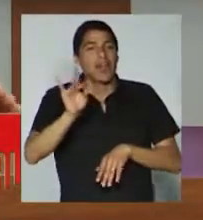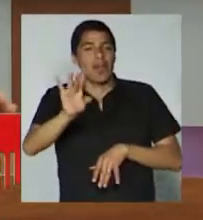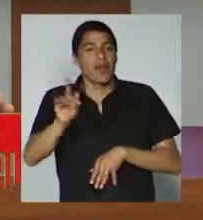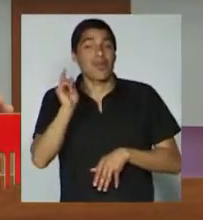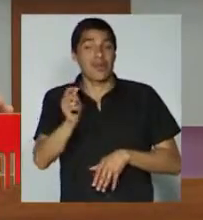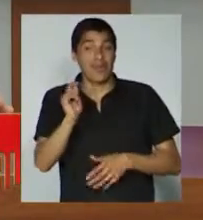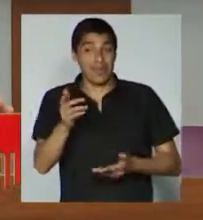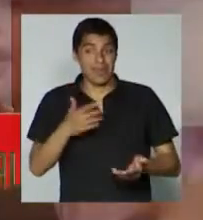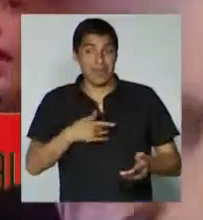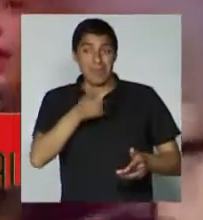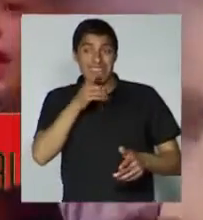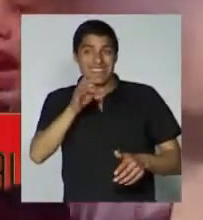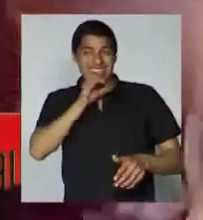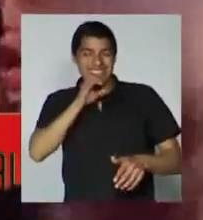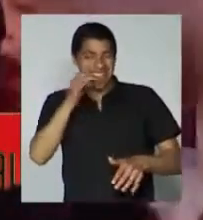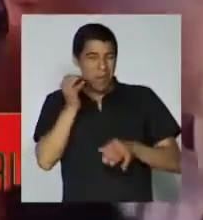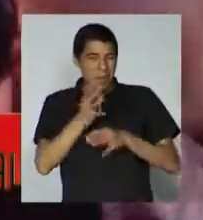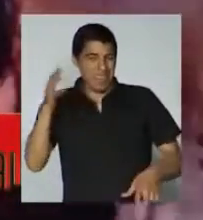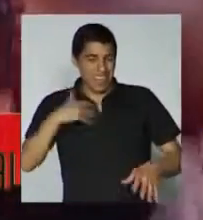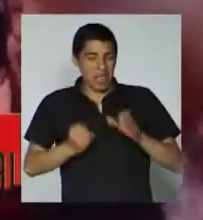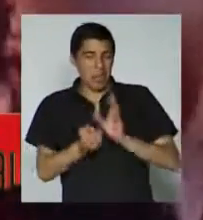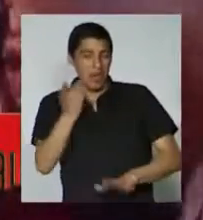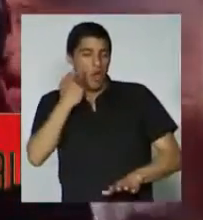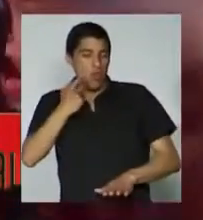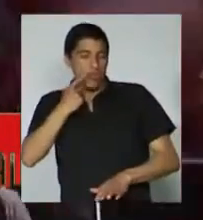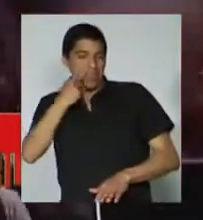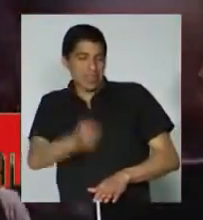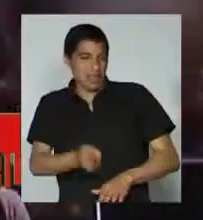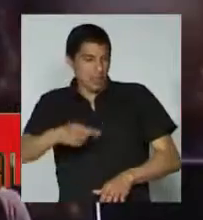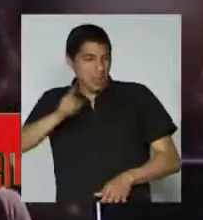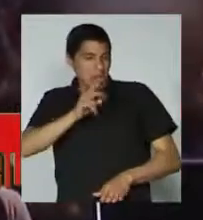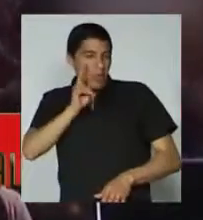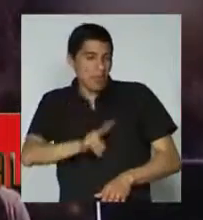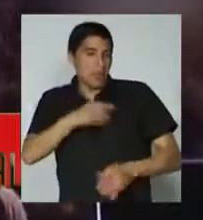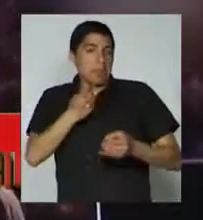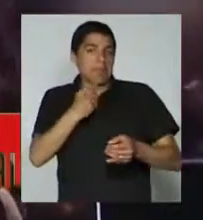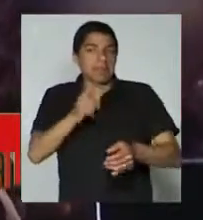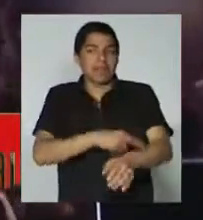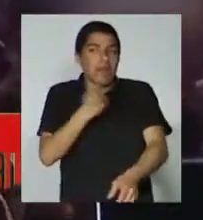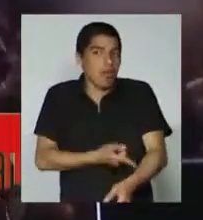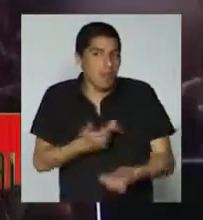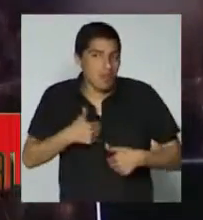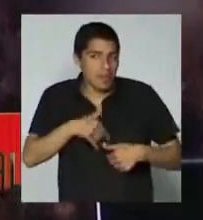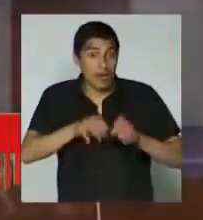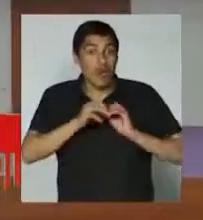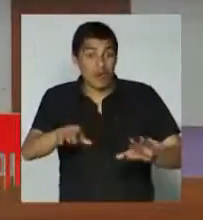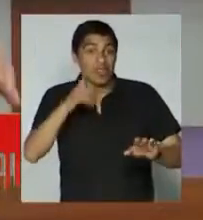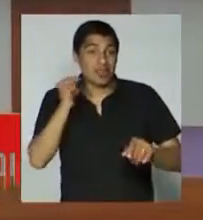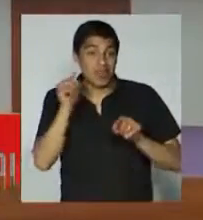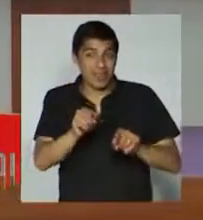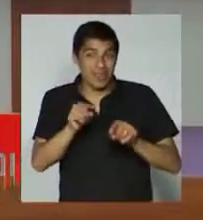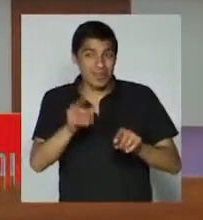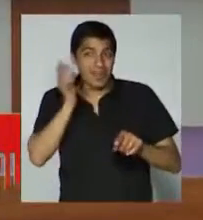decía, estaba excelente el chiste de Ruy Daniel Paz de esta mañana, no sé si lo vieron. ¿Qué decía? Como de costumbre, es lo mejor. Yo empiezo el día ahí porque es lo mejor que es del